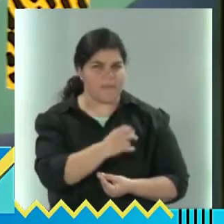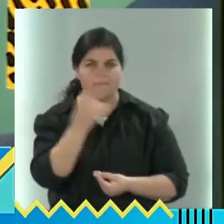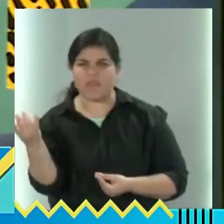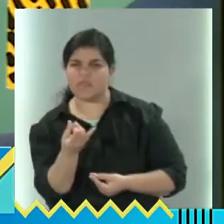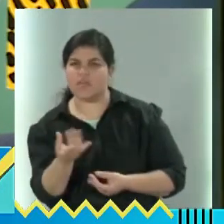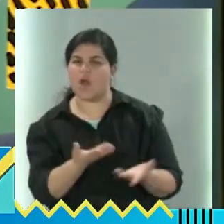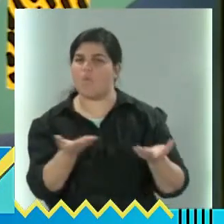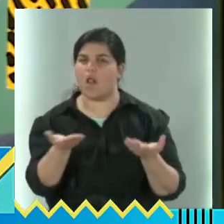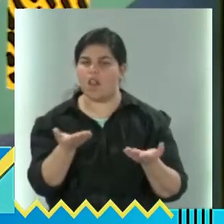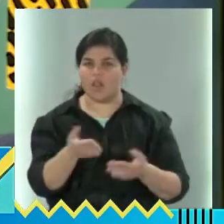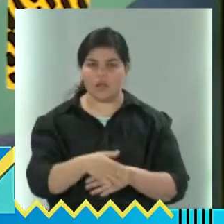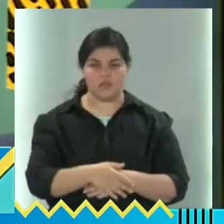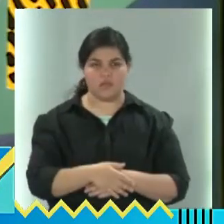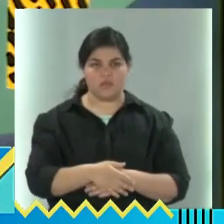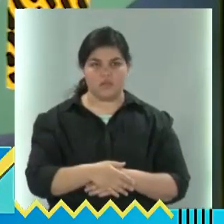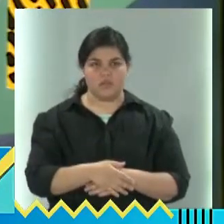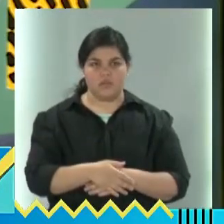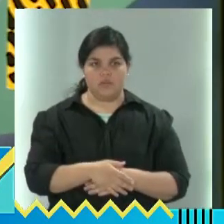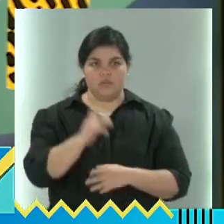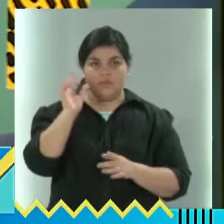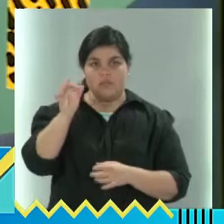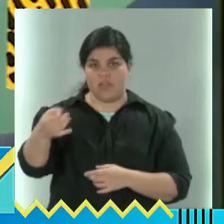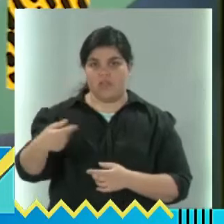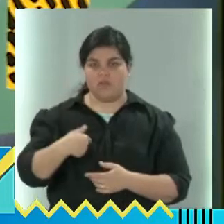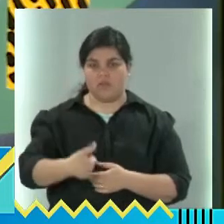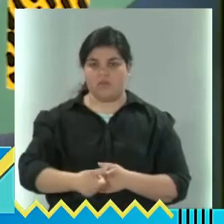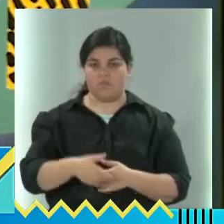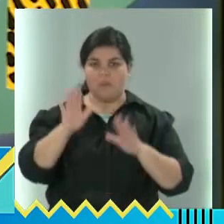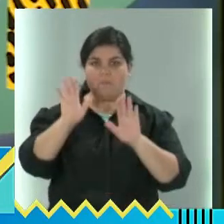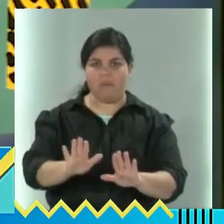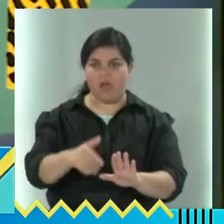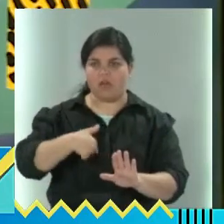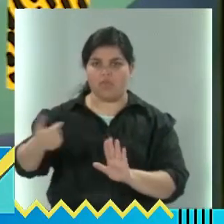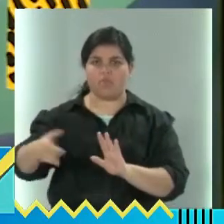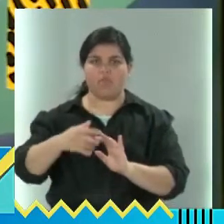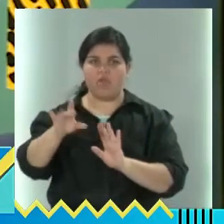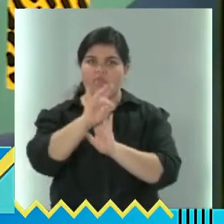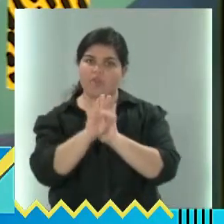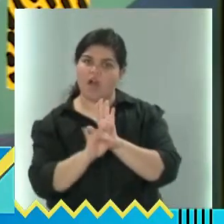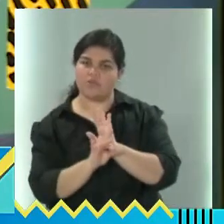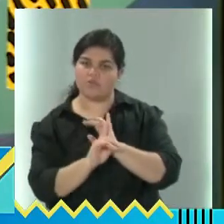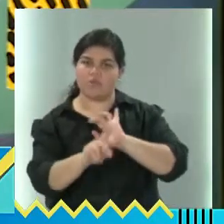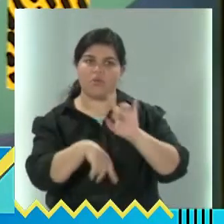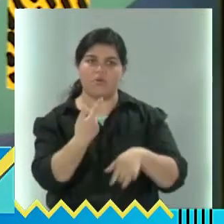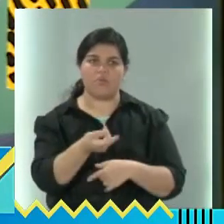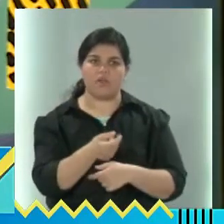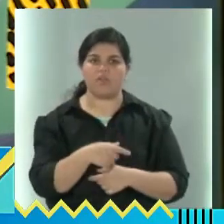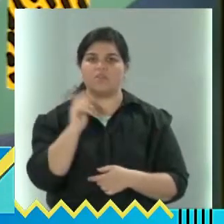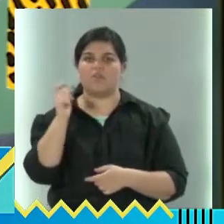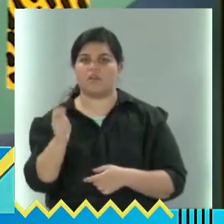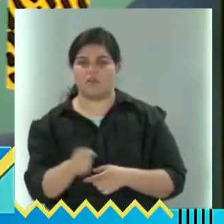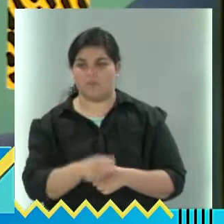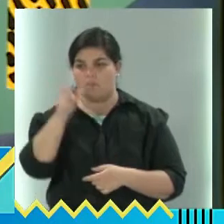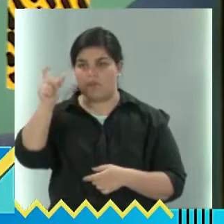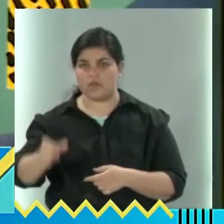ante la palabra te detengan y pidan tus datos y después digan que no los quisiste dar, va a ser la palabra de un